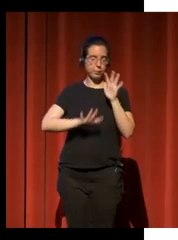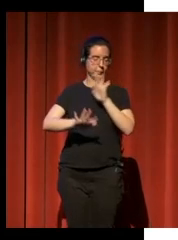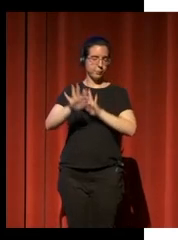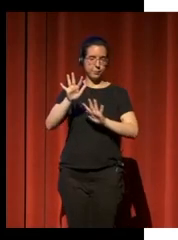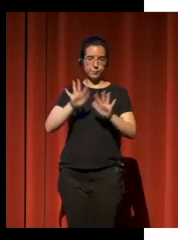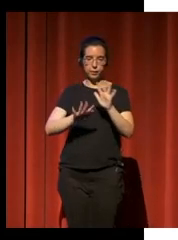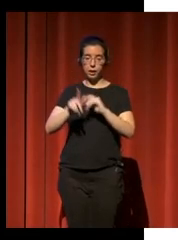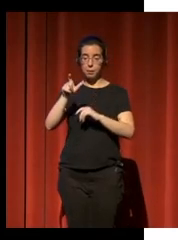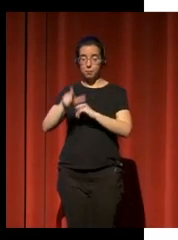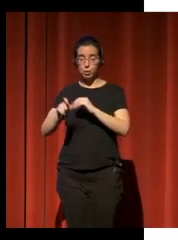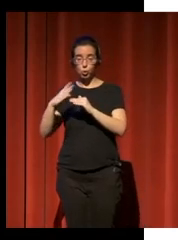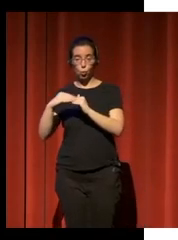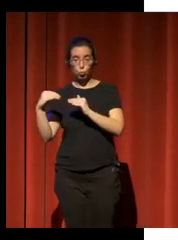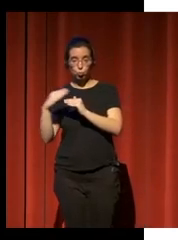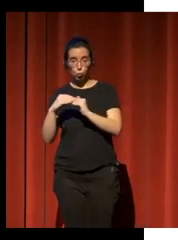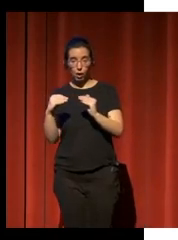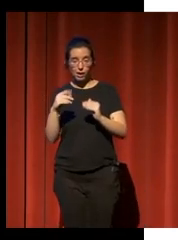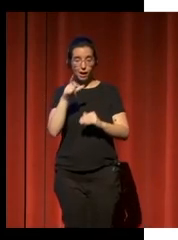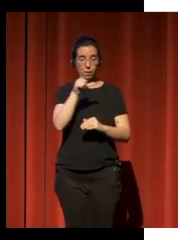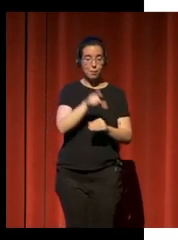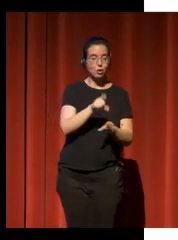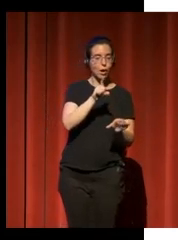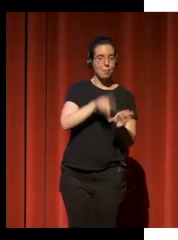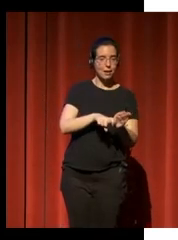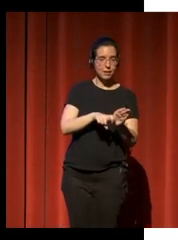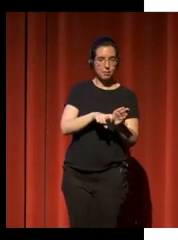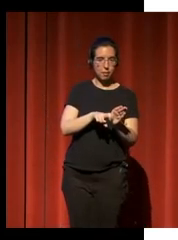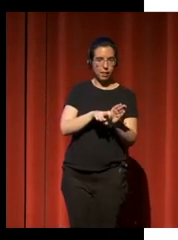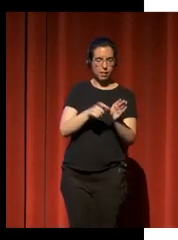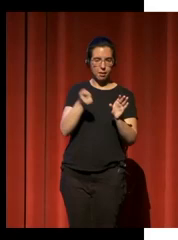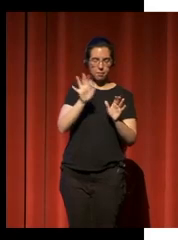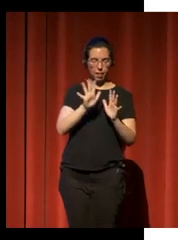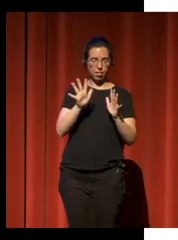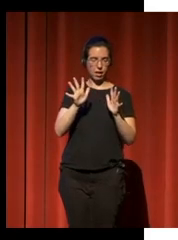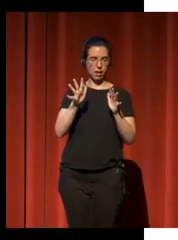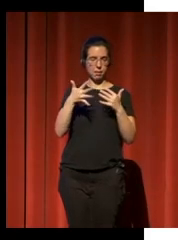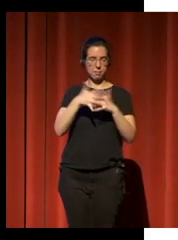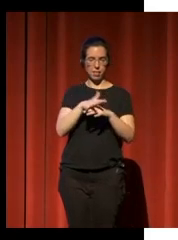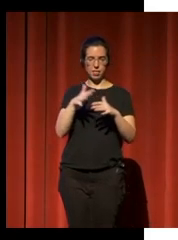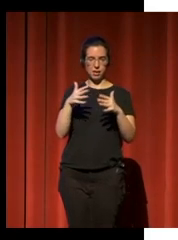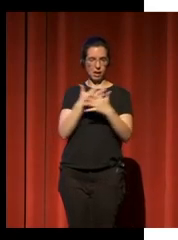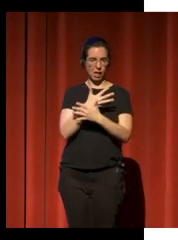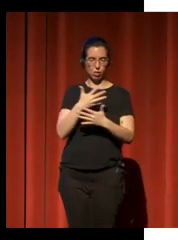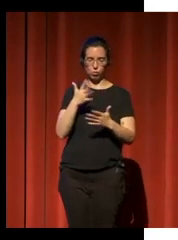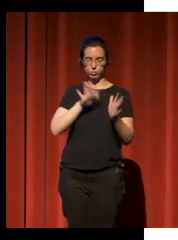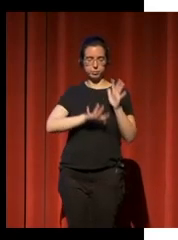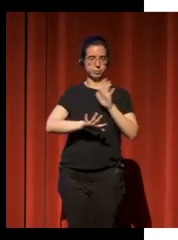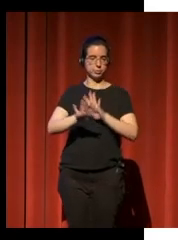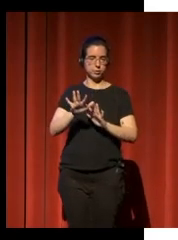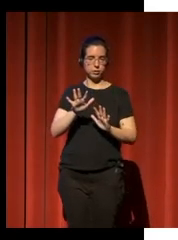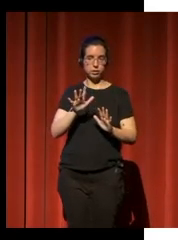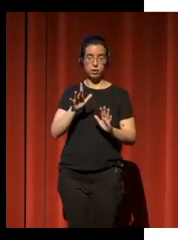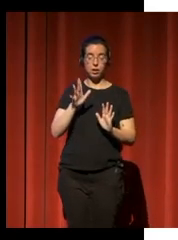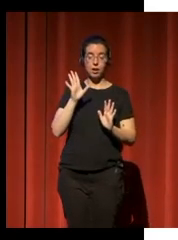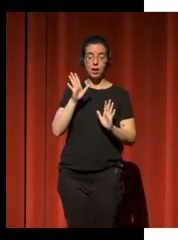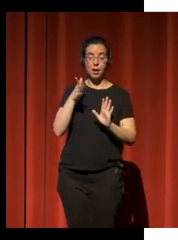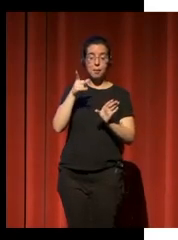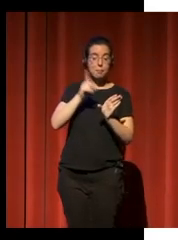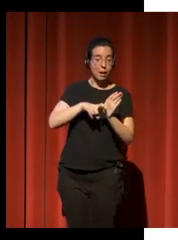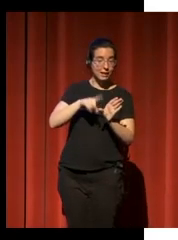la persona usuaria y la persona participante no la investigación hemos hemos eh